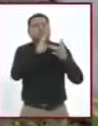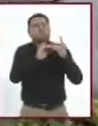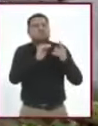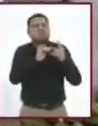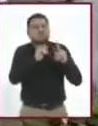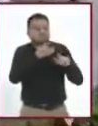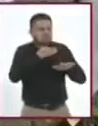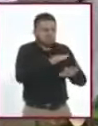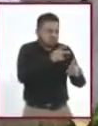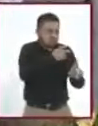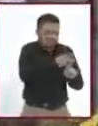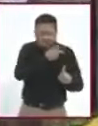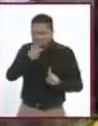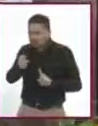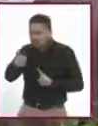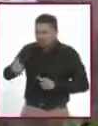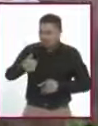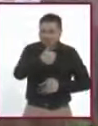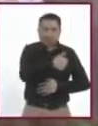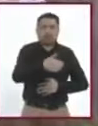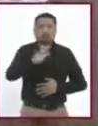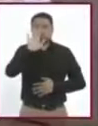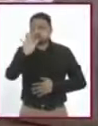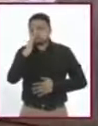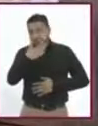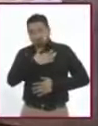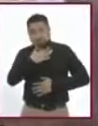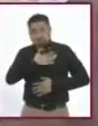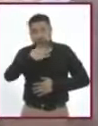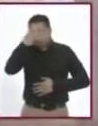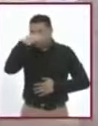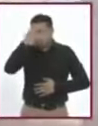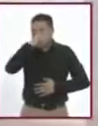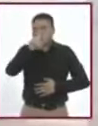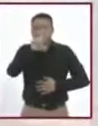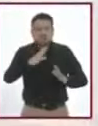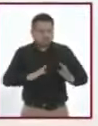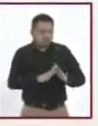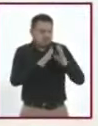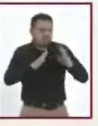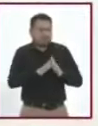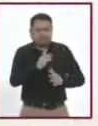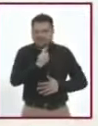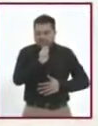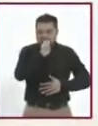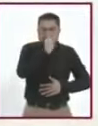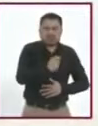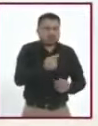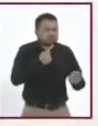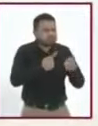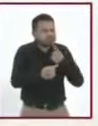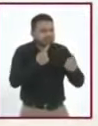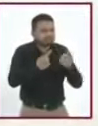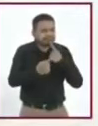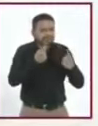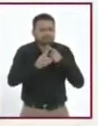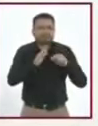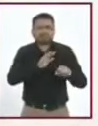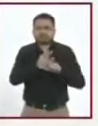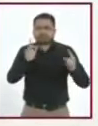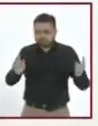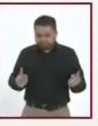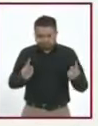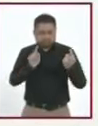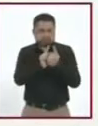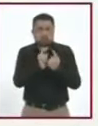de ello. Desde mi experiencia, un debate es un diálogo en el que se enfrentan